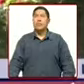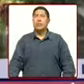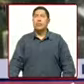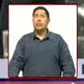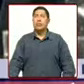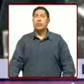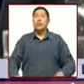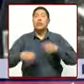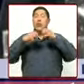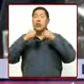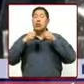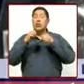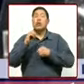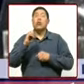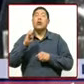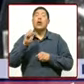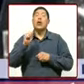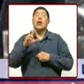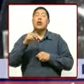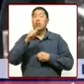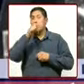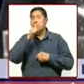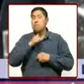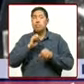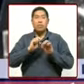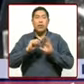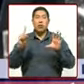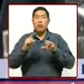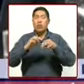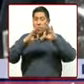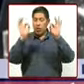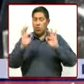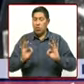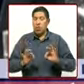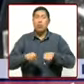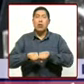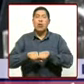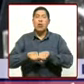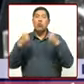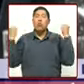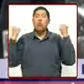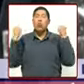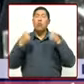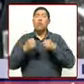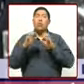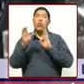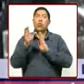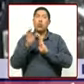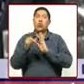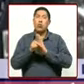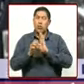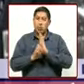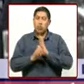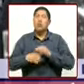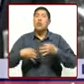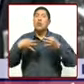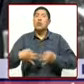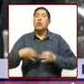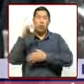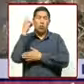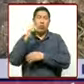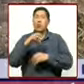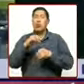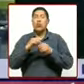La Secretaría General de la OEA no tolerará ninguna forma de quebrantamiento del orden constitucional legítimo en Bolivia ni en ningún